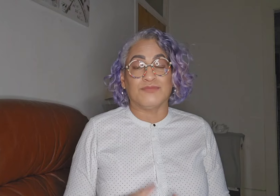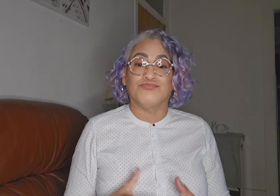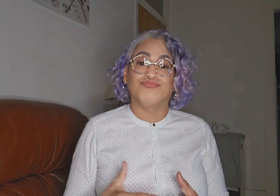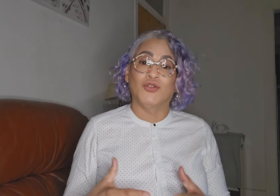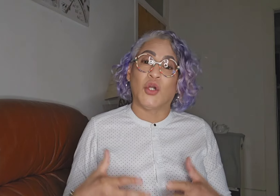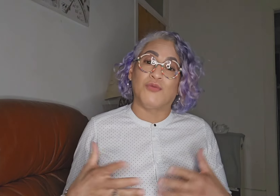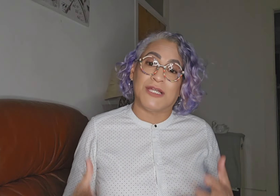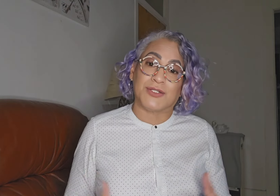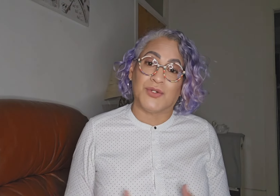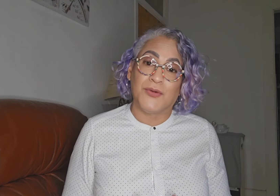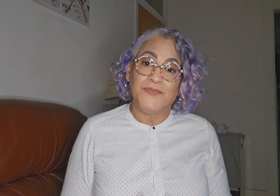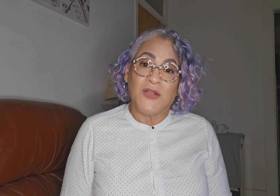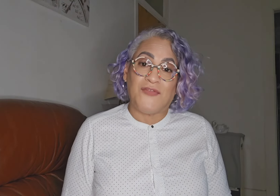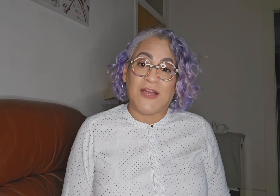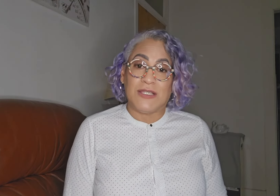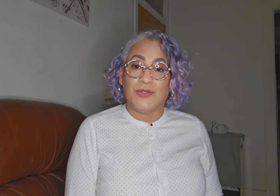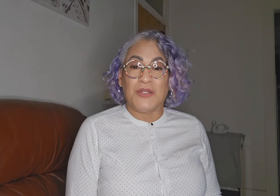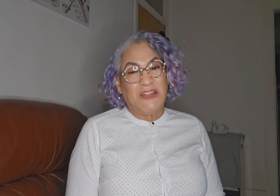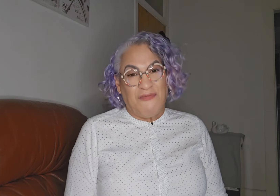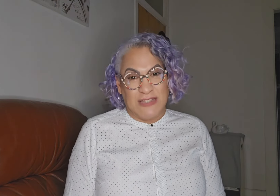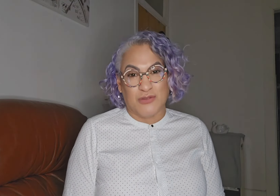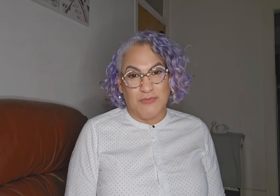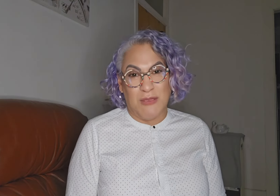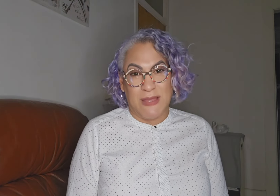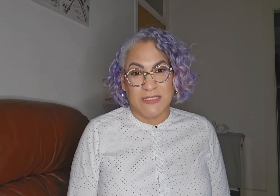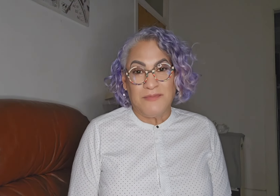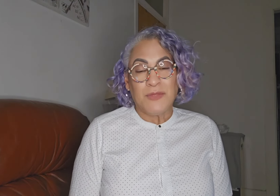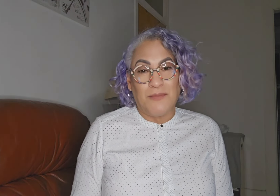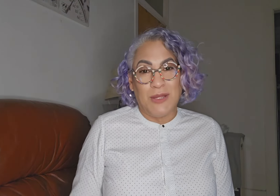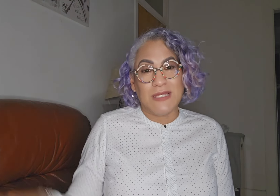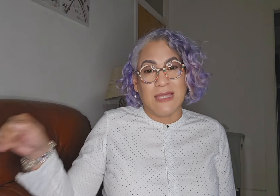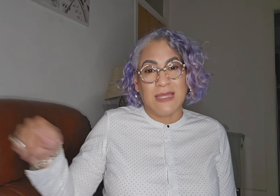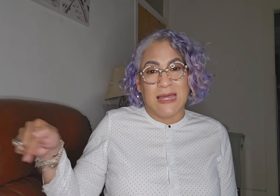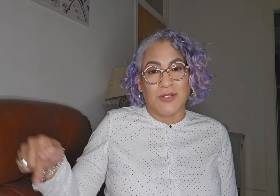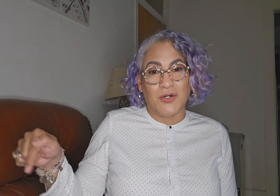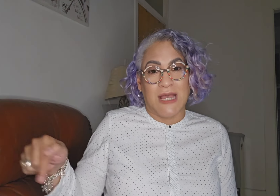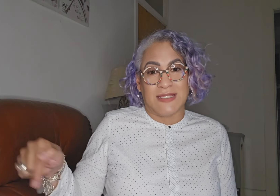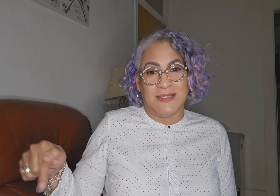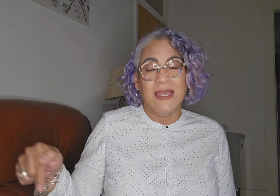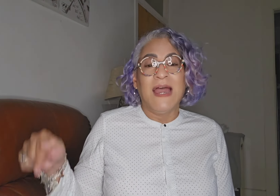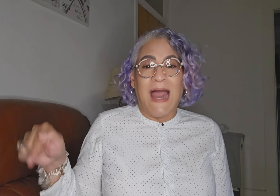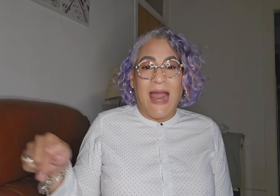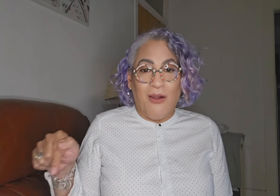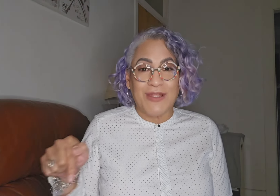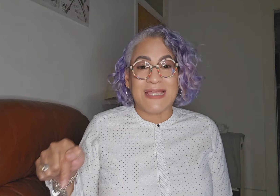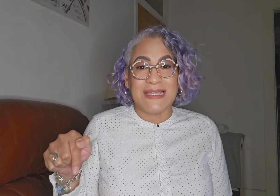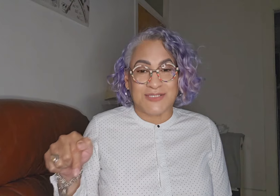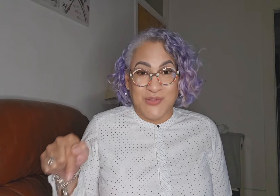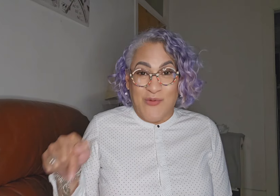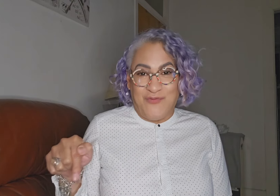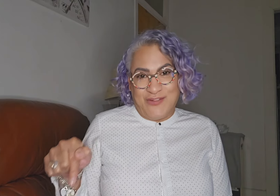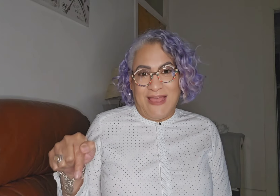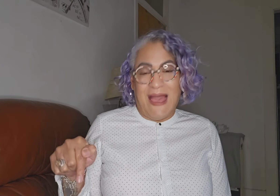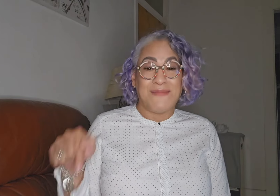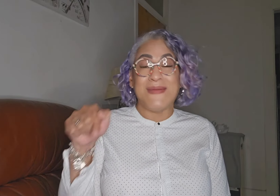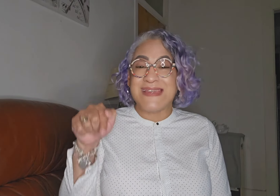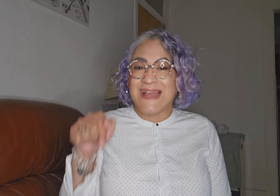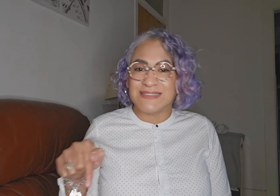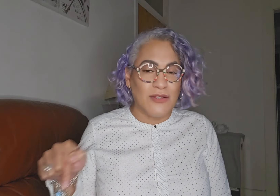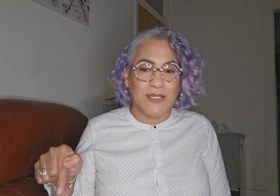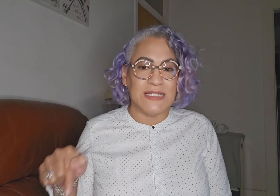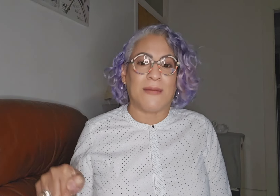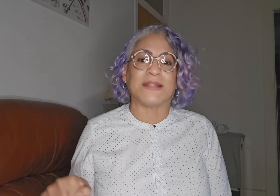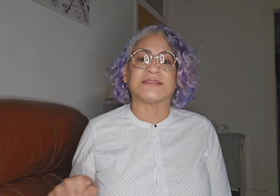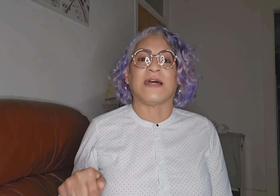siguiera un gobierno fallido y nefasto en mi país. Pues este Carlos Ocarí, ahora que sufra, a mí